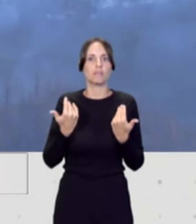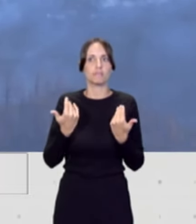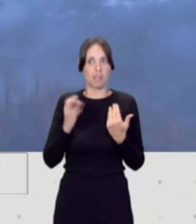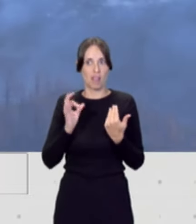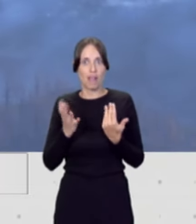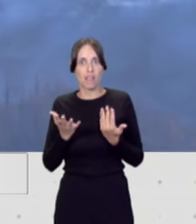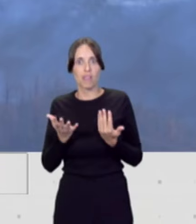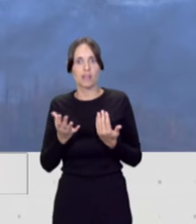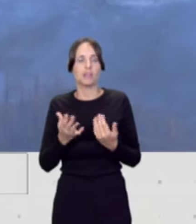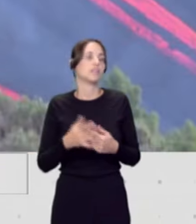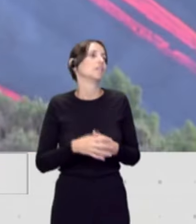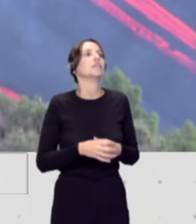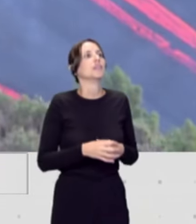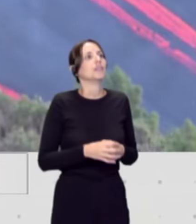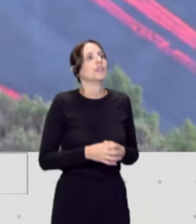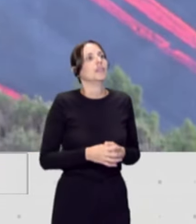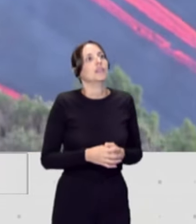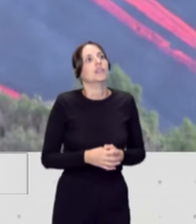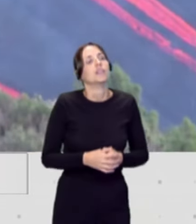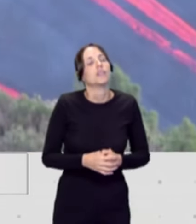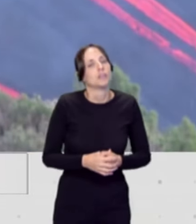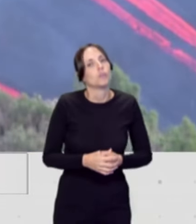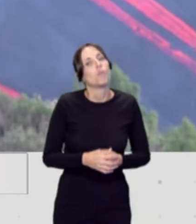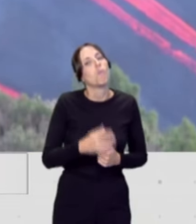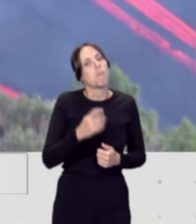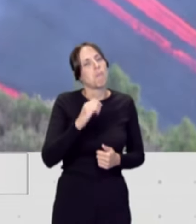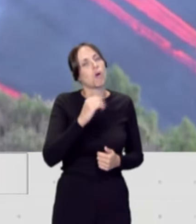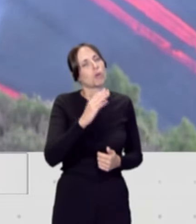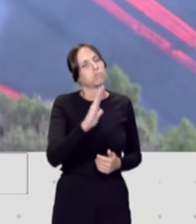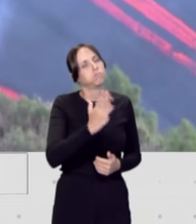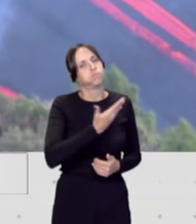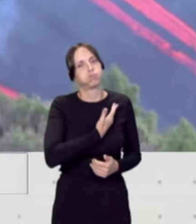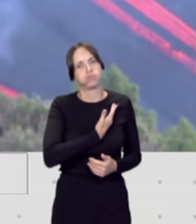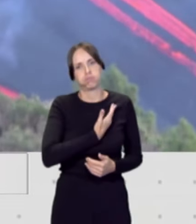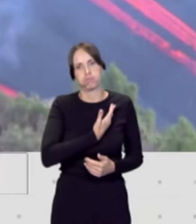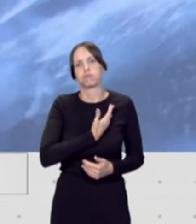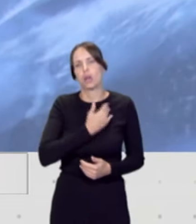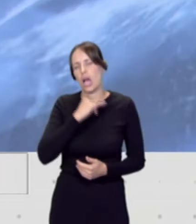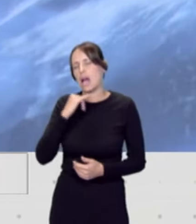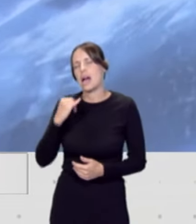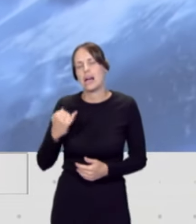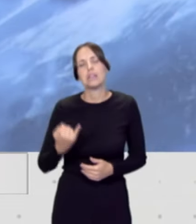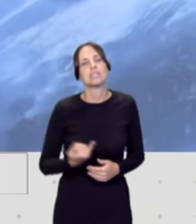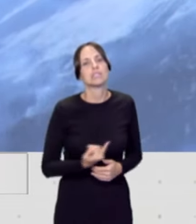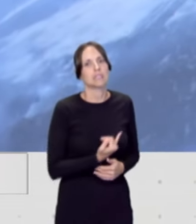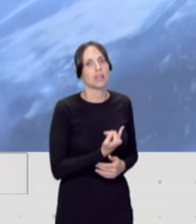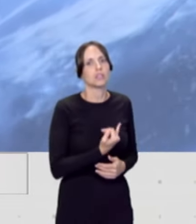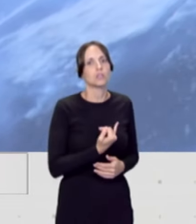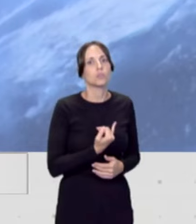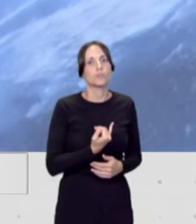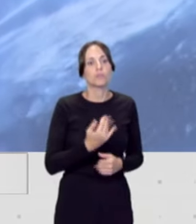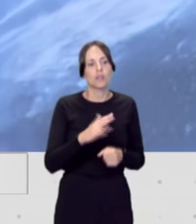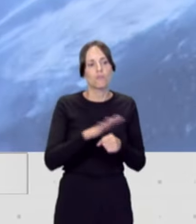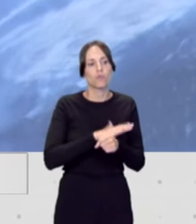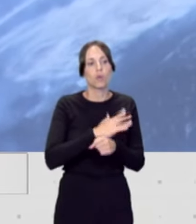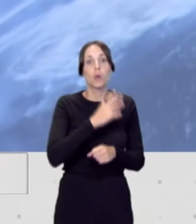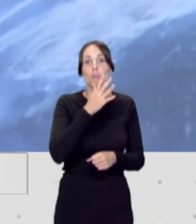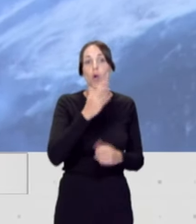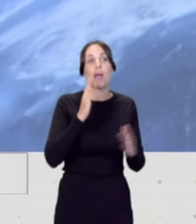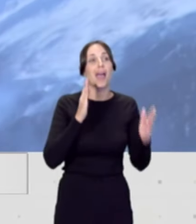Yo creo que es un desgaste que pasa un poquito factura, porque son épocas muy intensas. Realmente